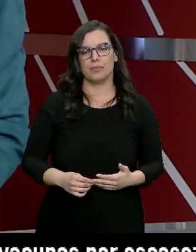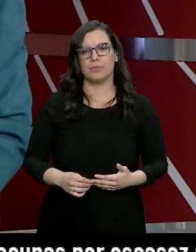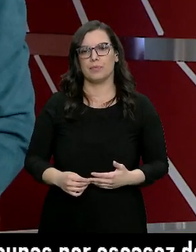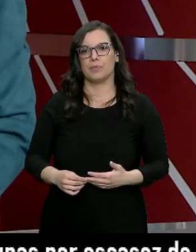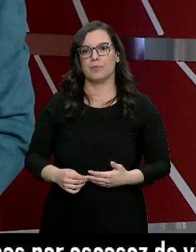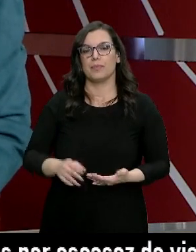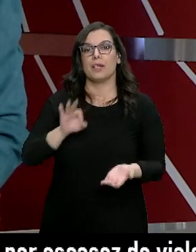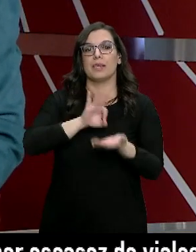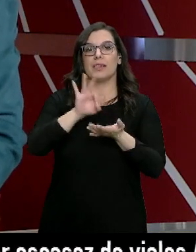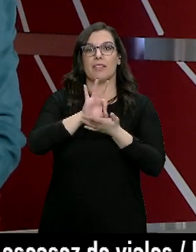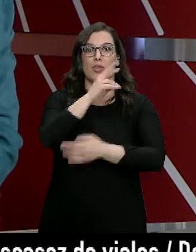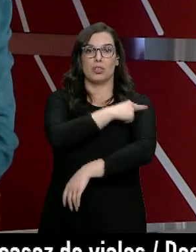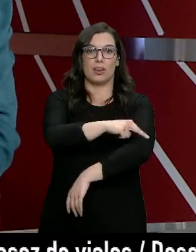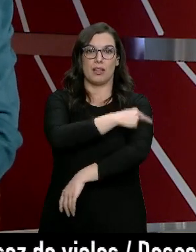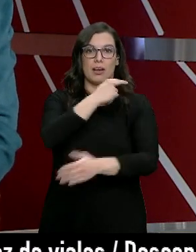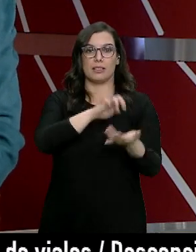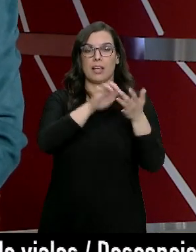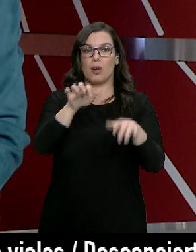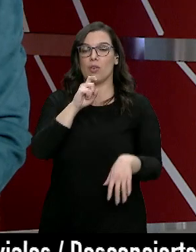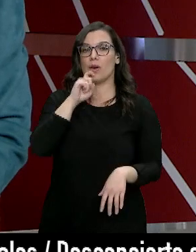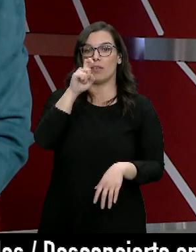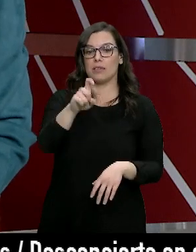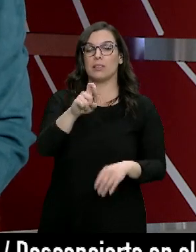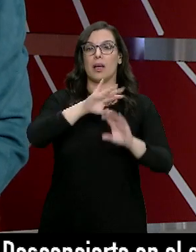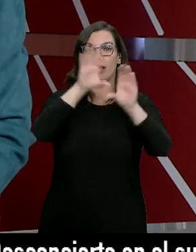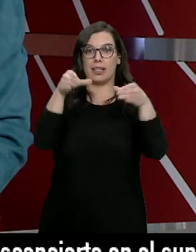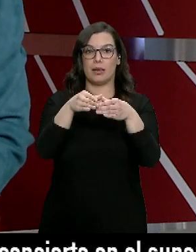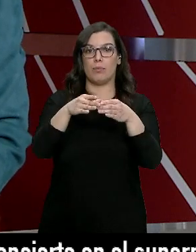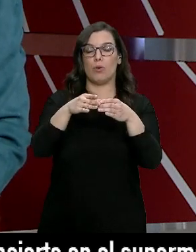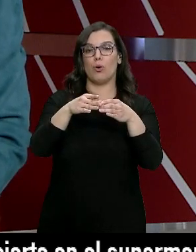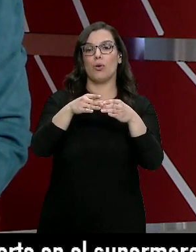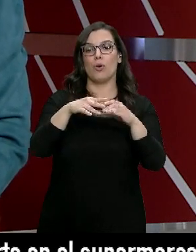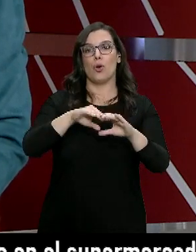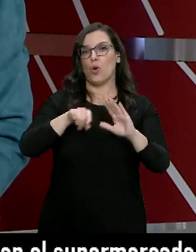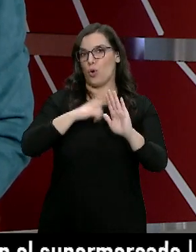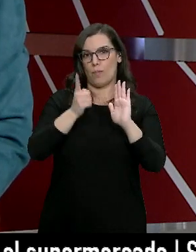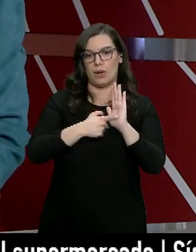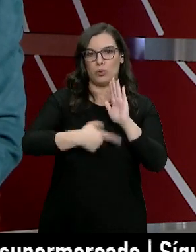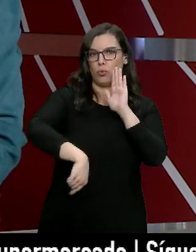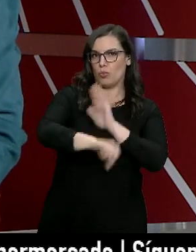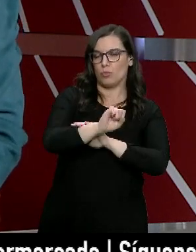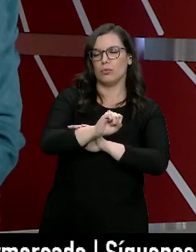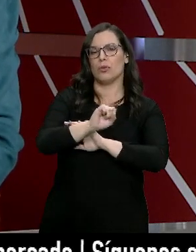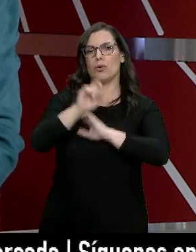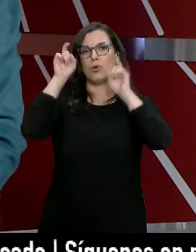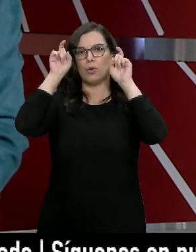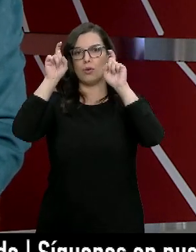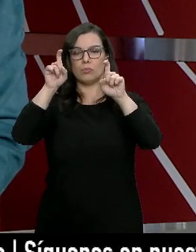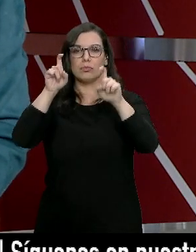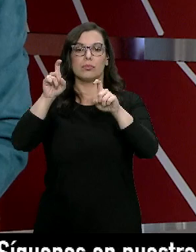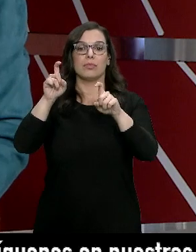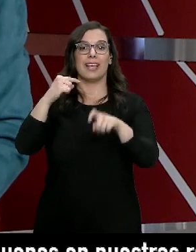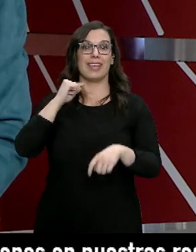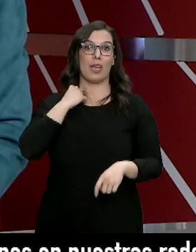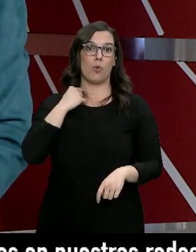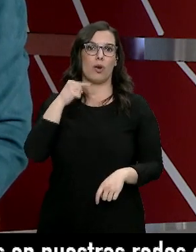El Servicio de Sanidad de Castilla y León ha comunicado a toda la plantilla y al cuerpo técnico del Club Deportivo Guijuelo que deberán permanecer